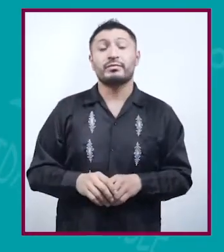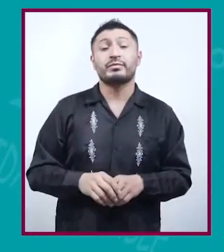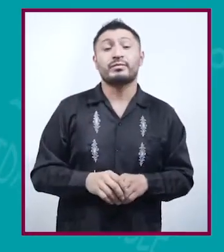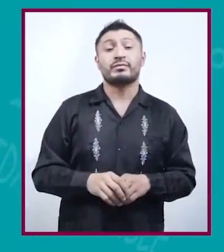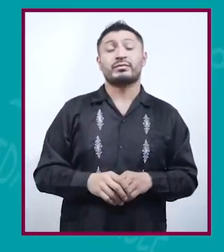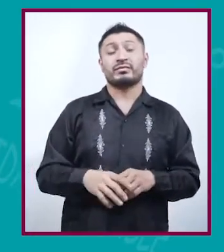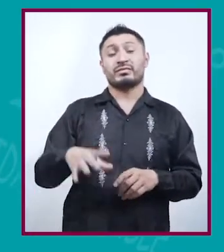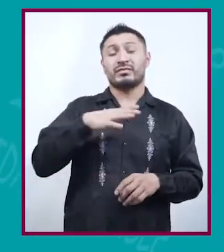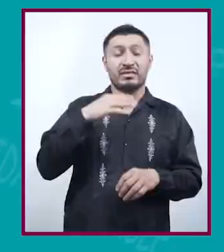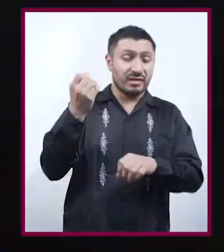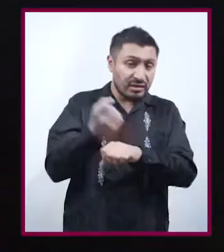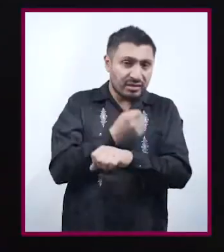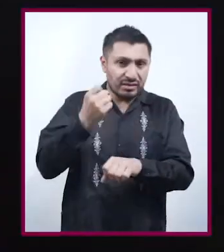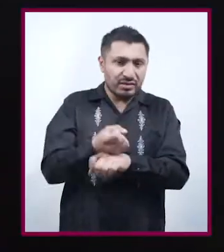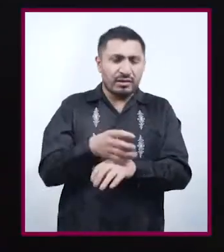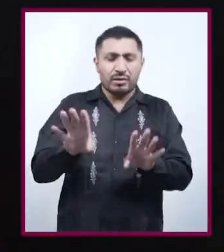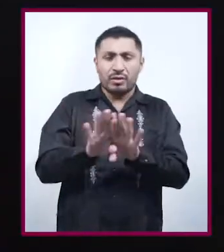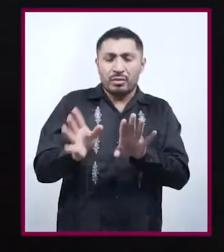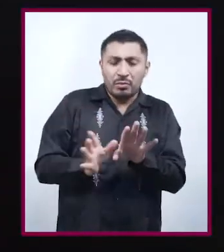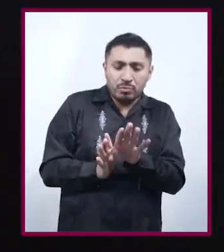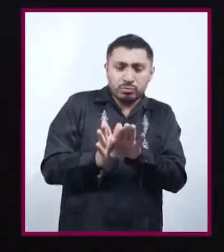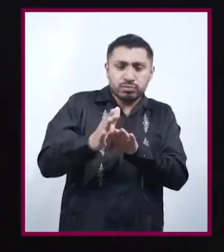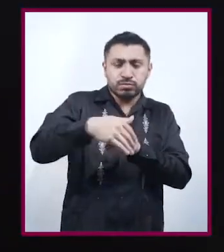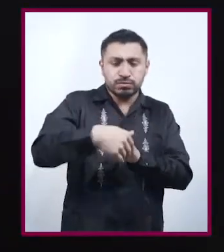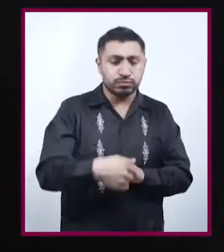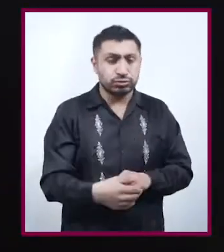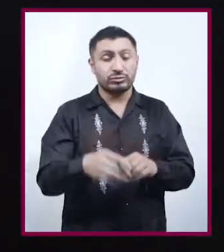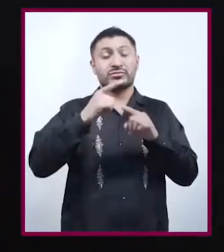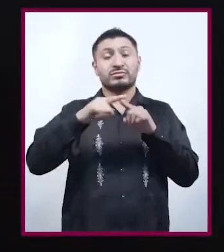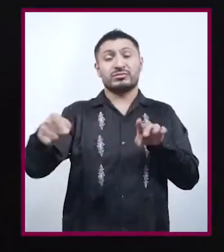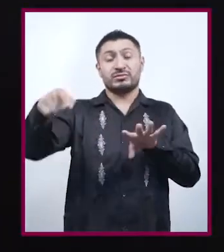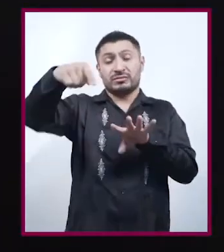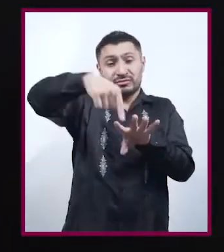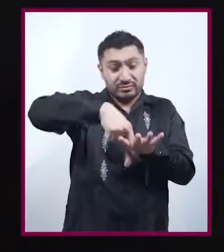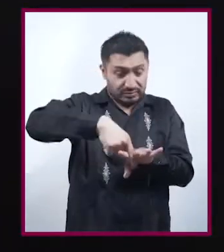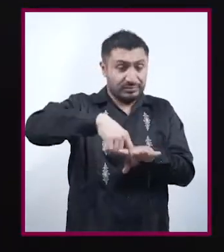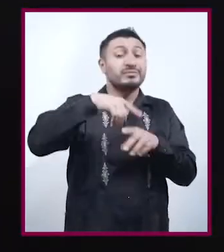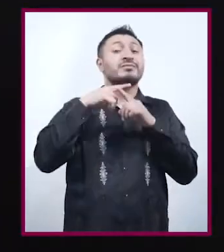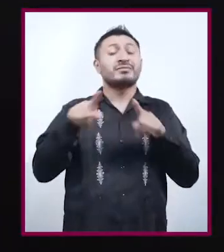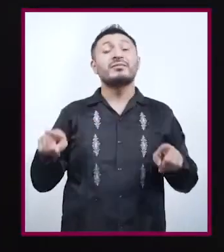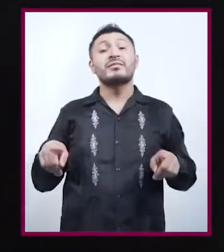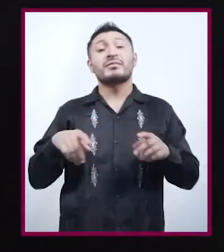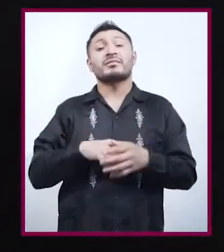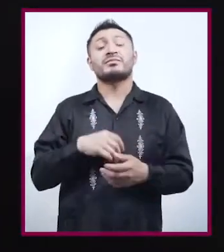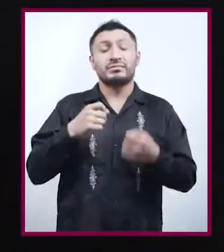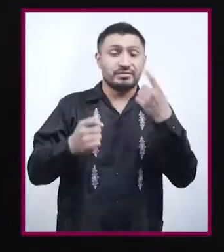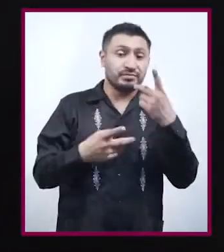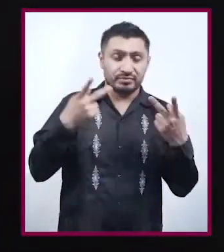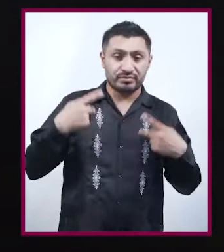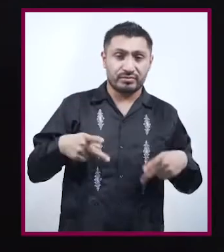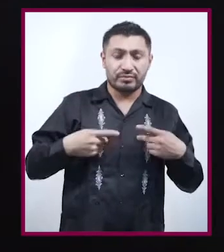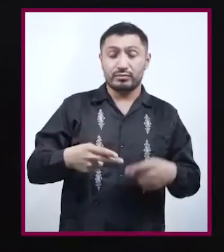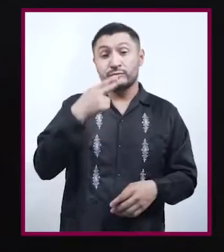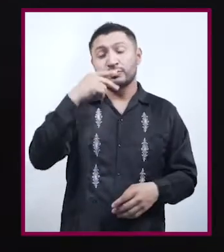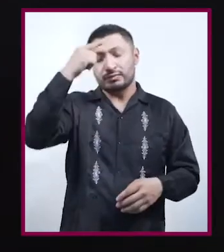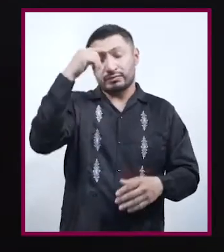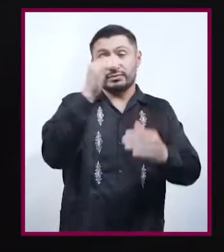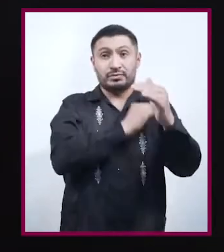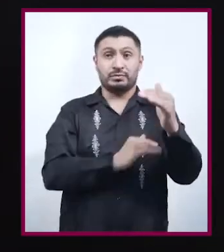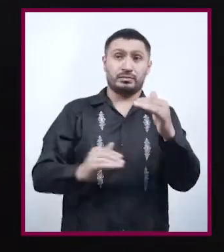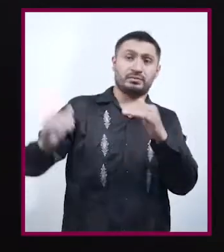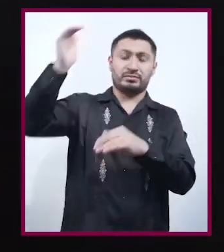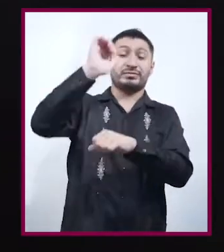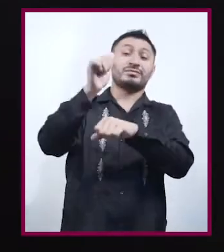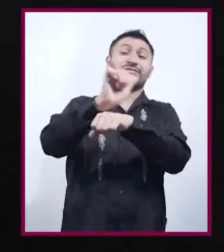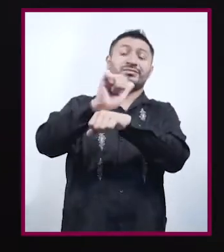frecuencia hechas de corcho. Era un calzado casi cerrado, a diferencia de las sandalias, y algunos actores las usaban para